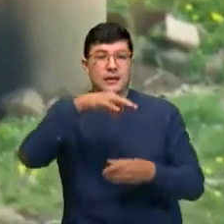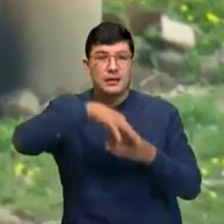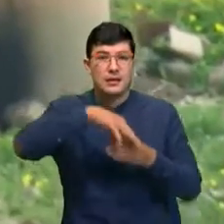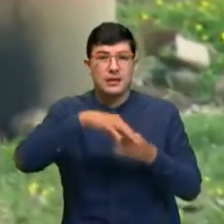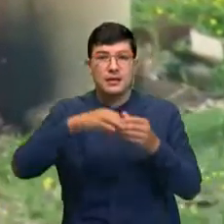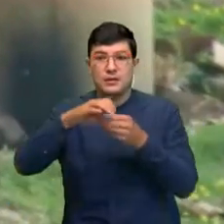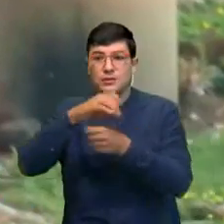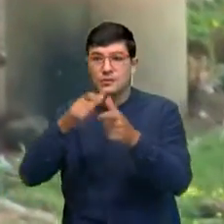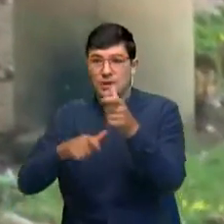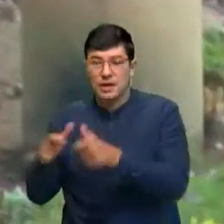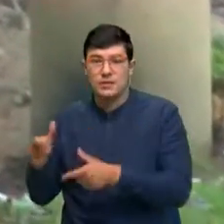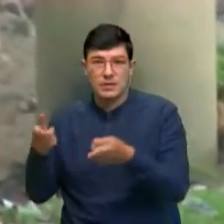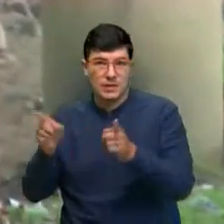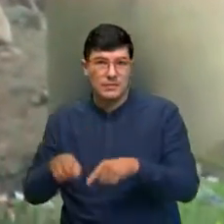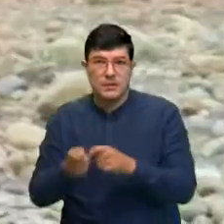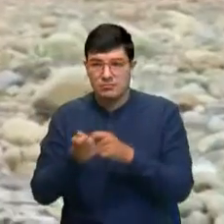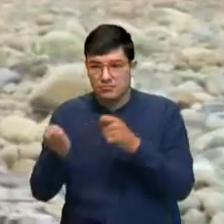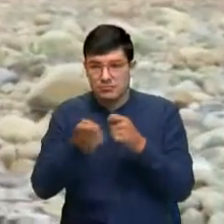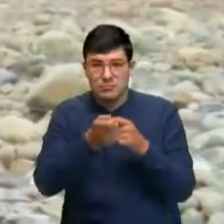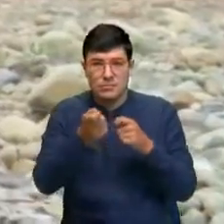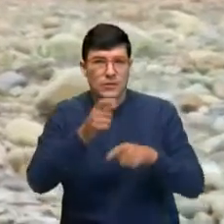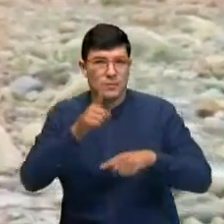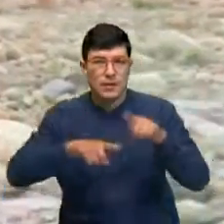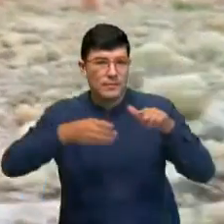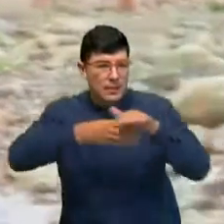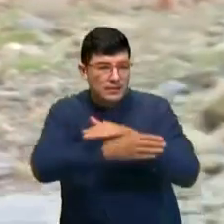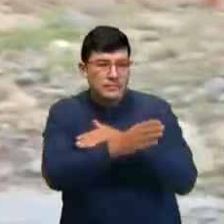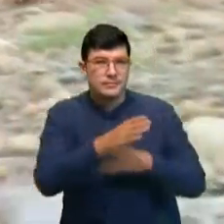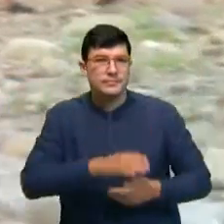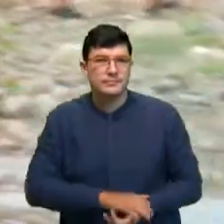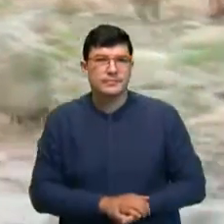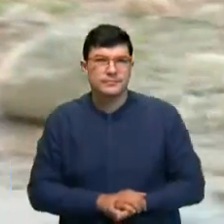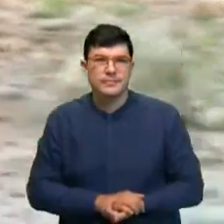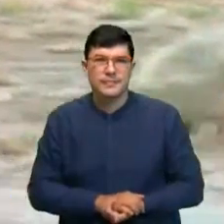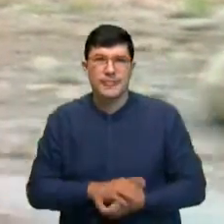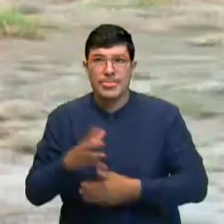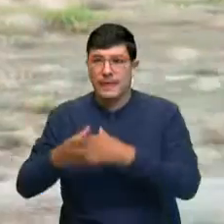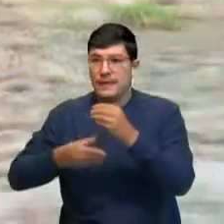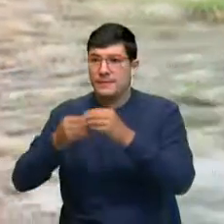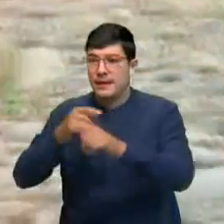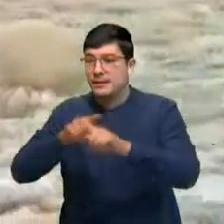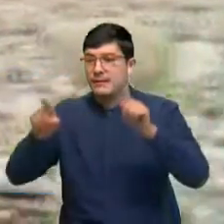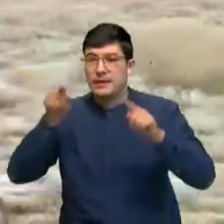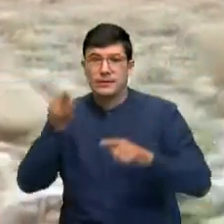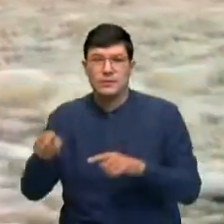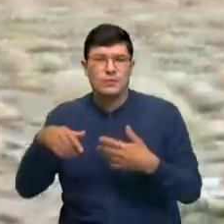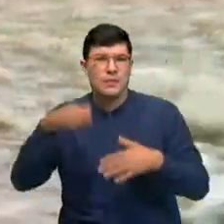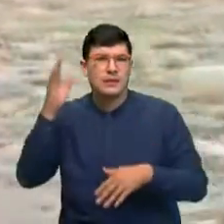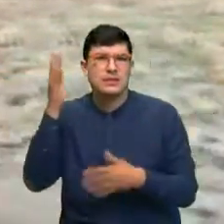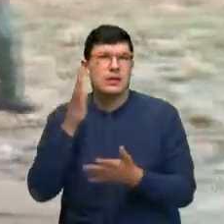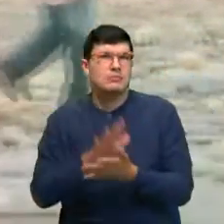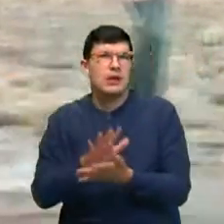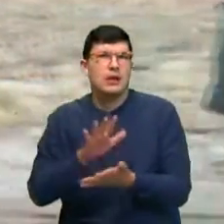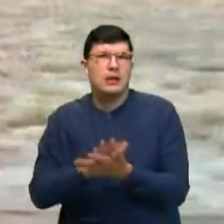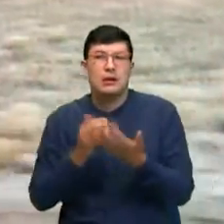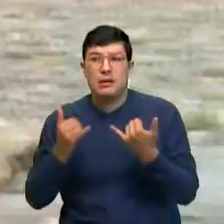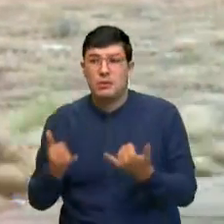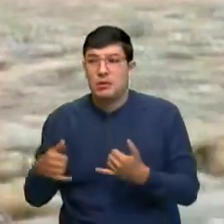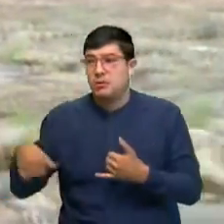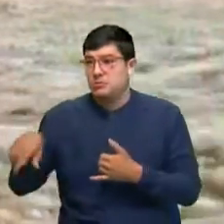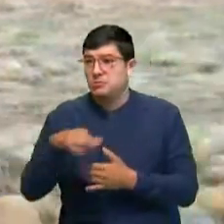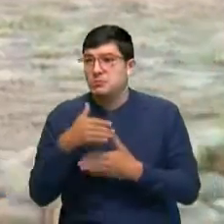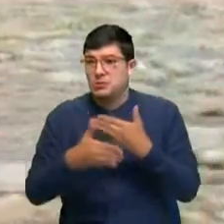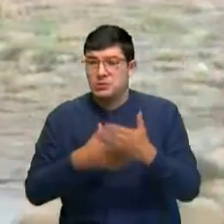ciudadana y fronteriza a diferencia de otros cierres de fronteras tal vez este ha sido uno de los más tranquilos a pesar de que